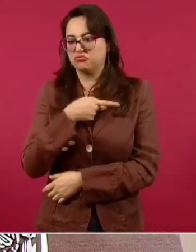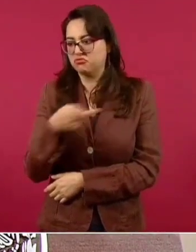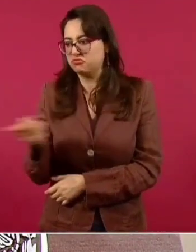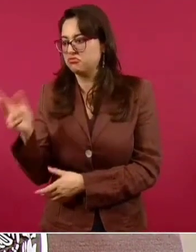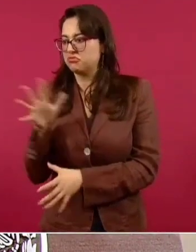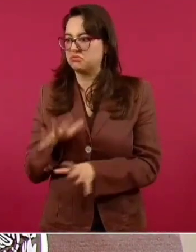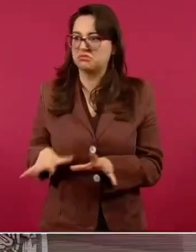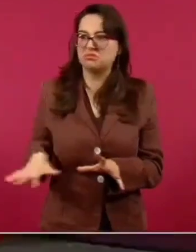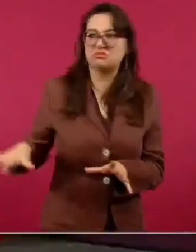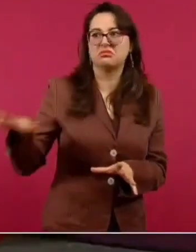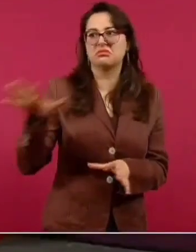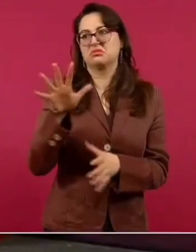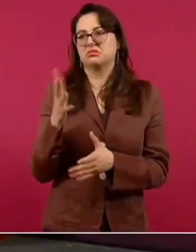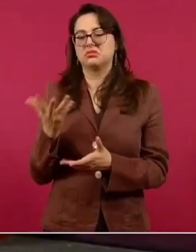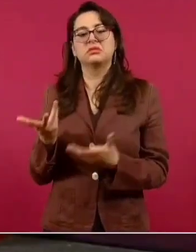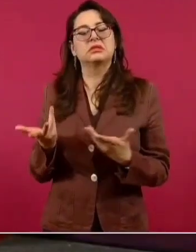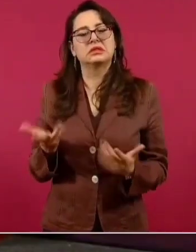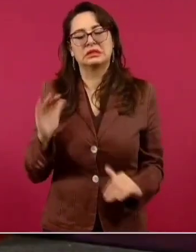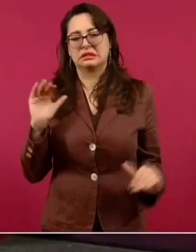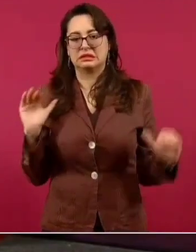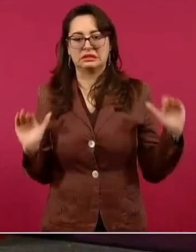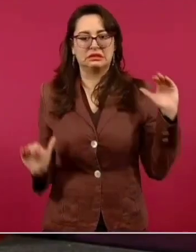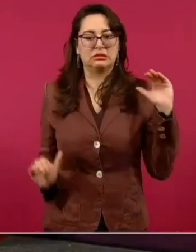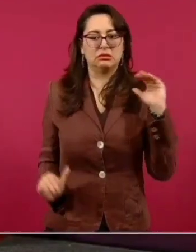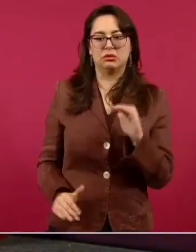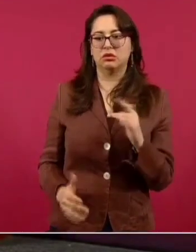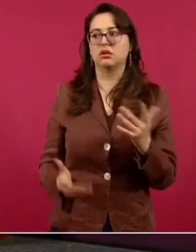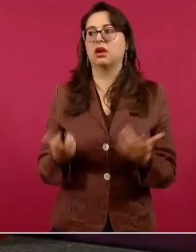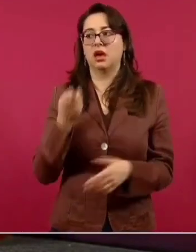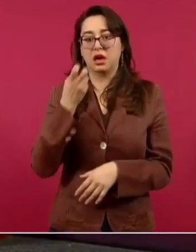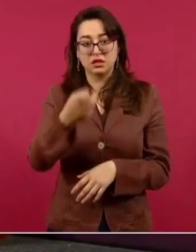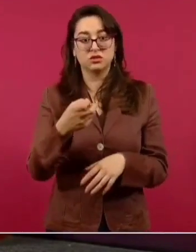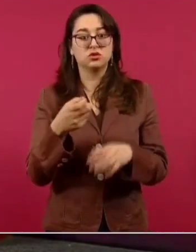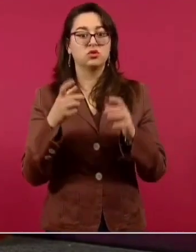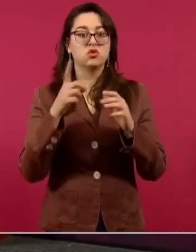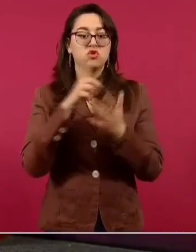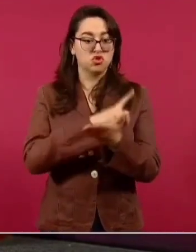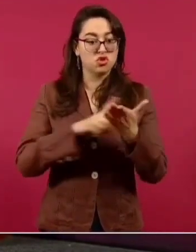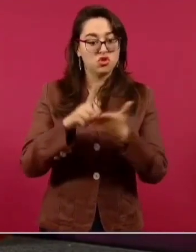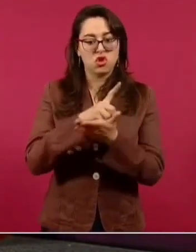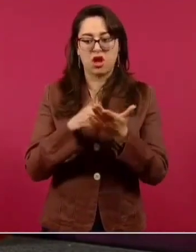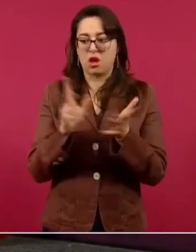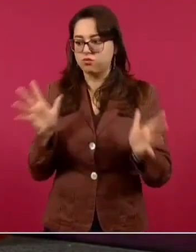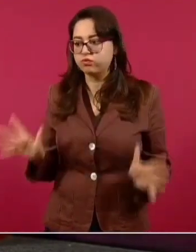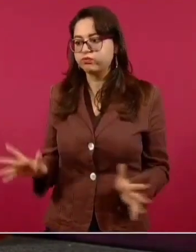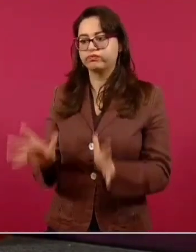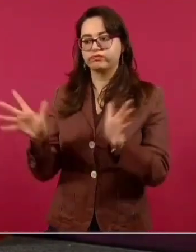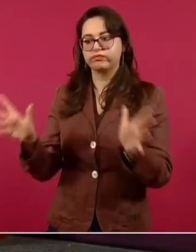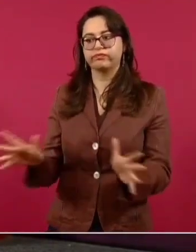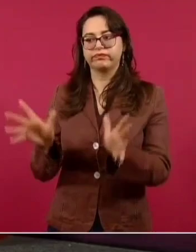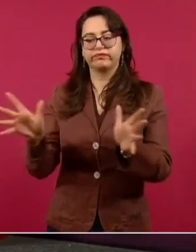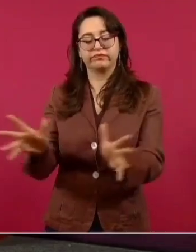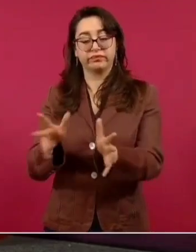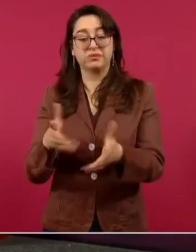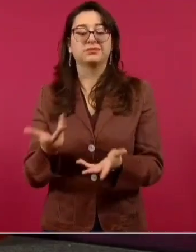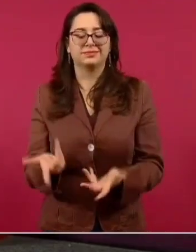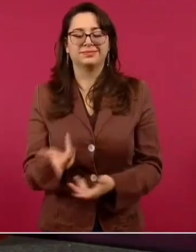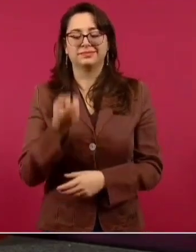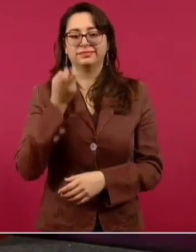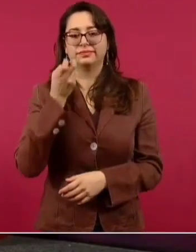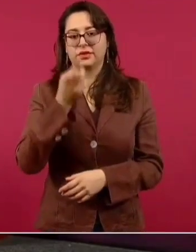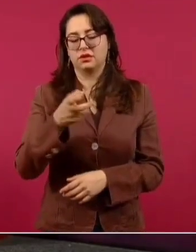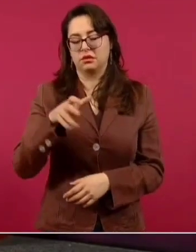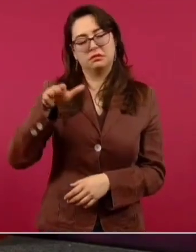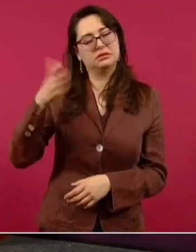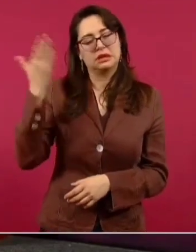ir detallando a lo largo de múltiples sesiones. Y hoy vamos a empezar hablando de fentanilo, una de las